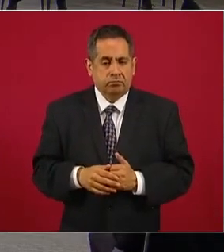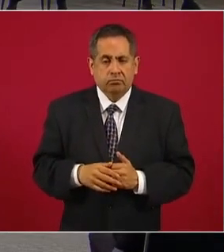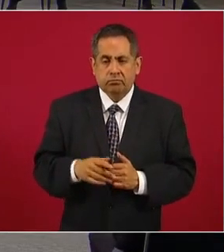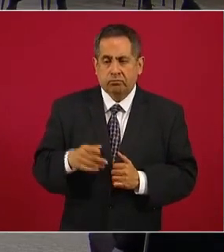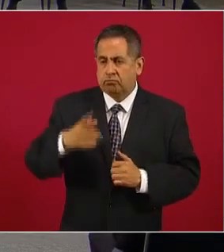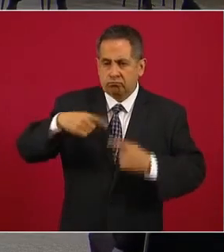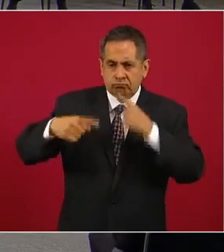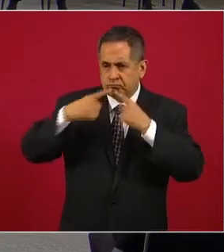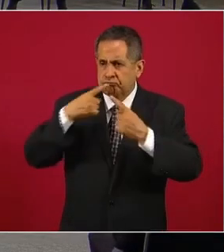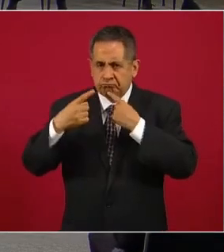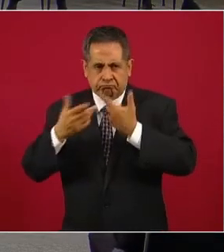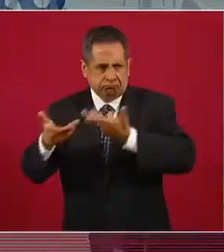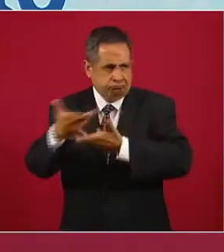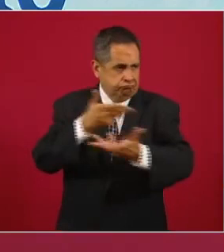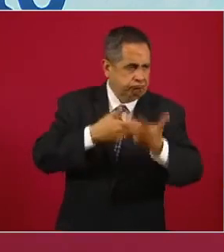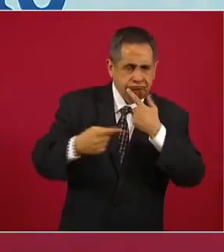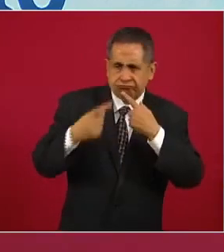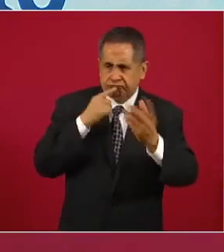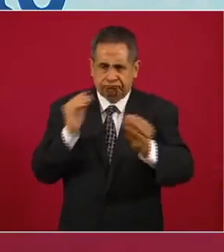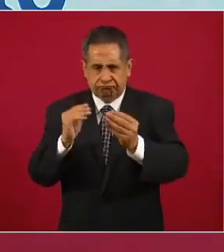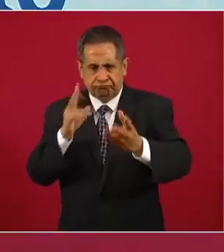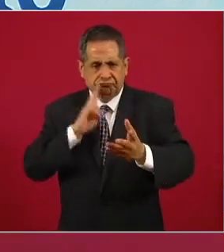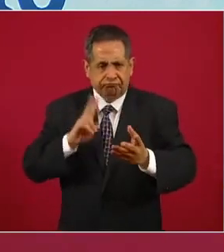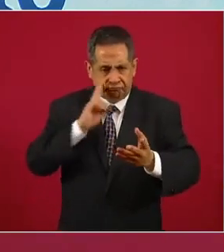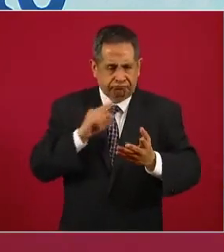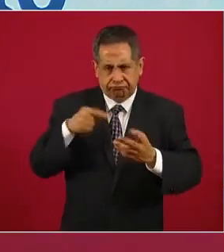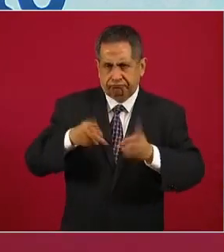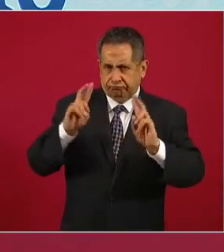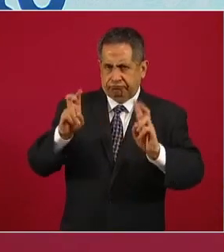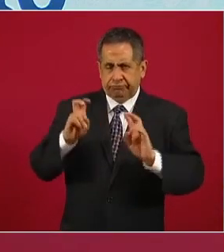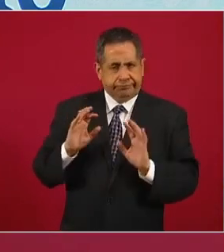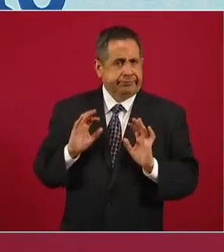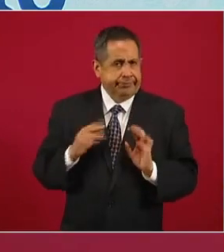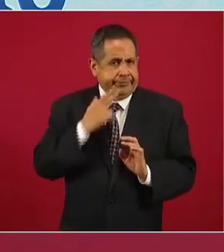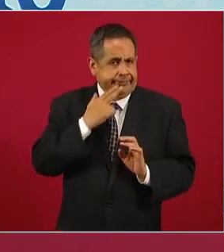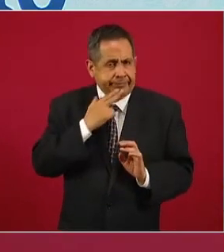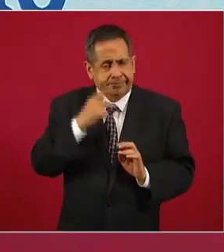una polémica sobre este tema,